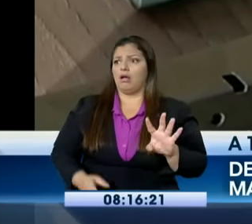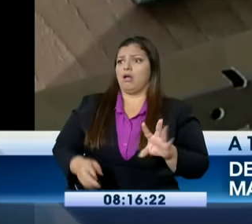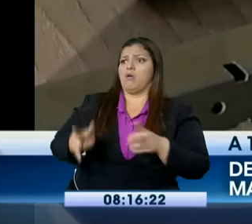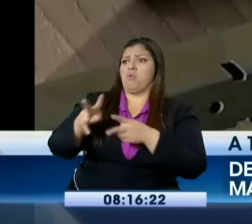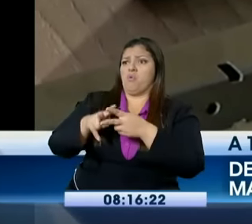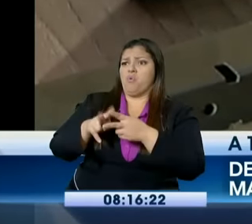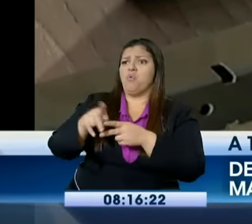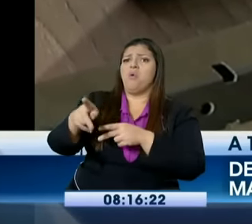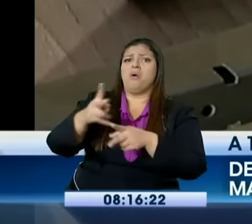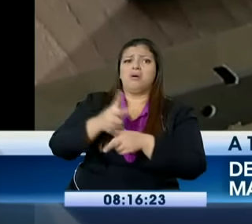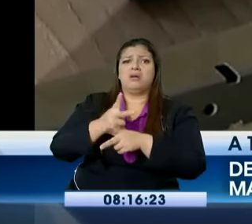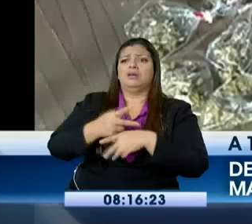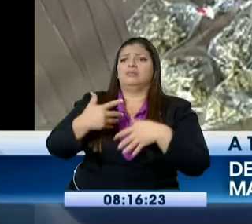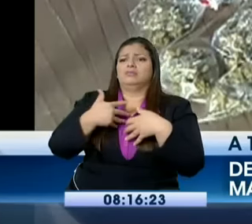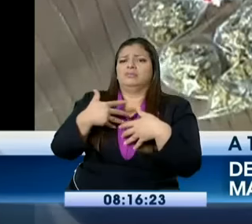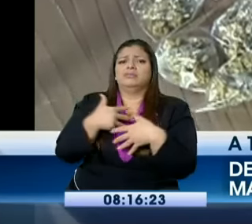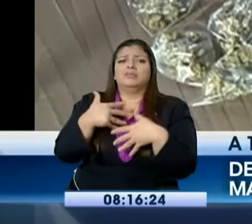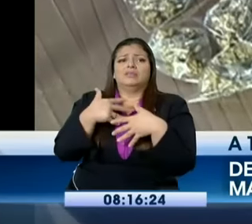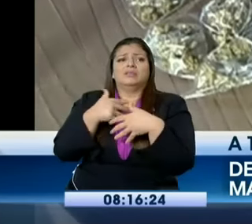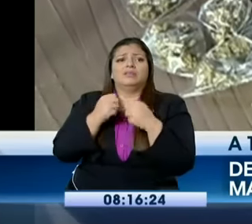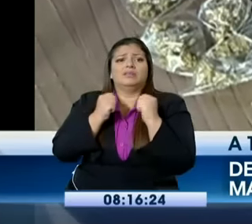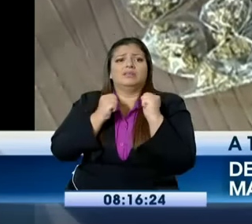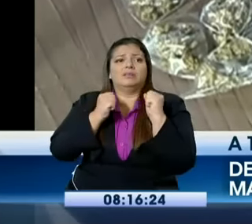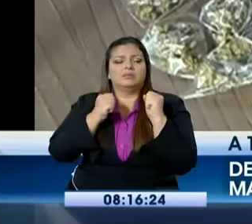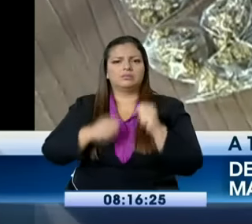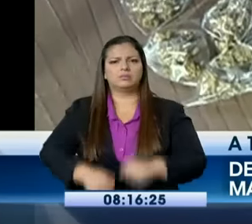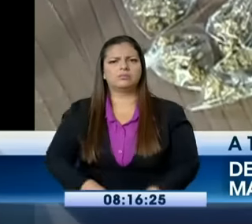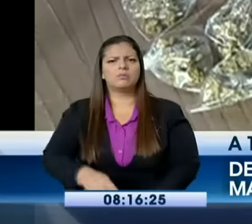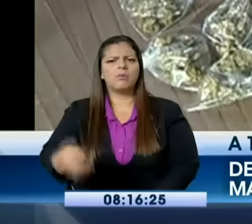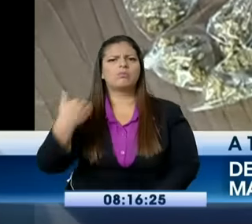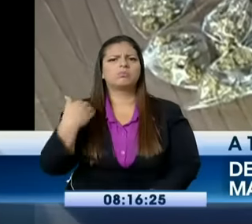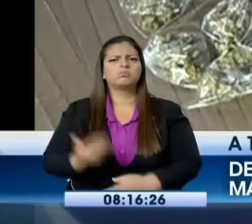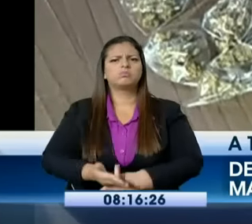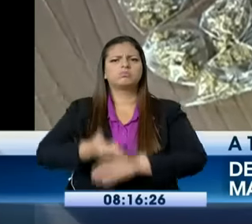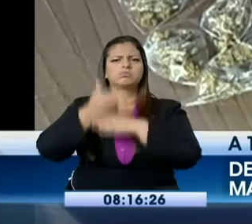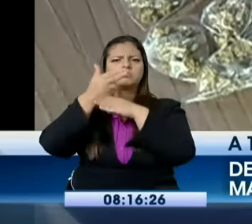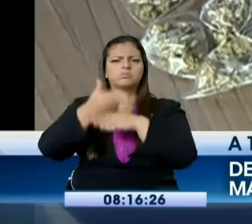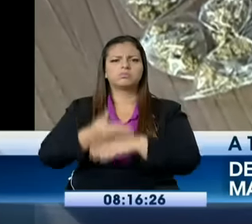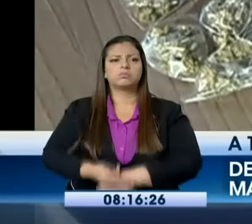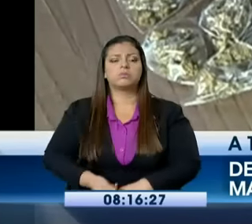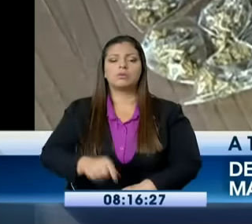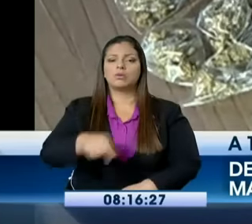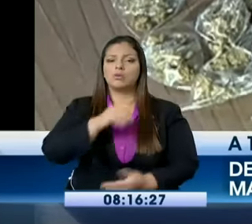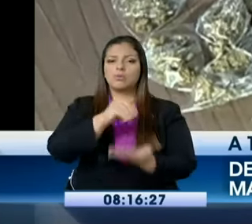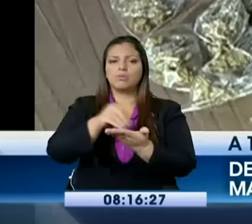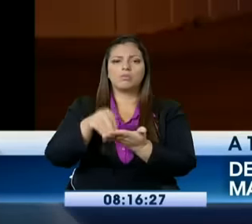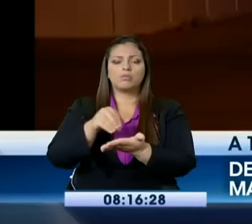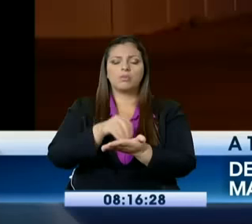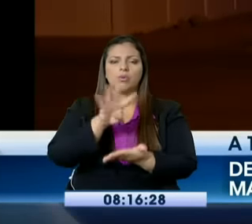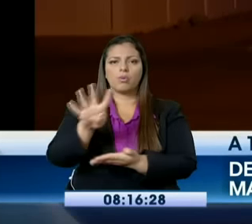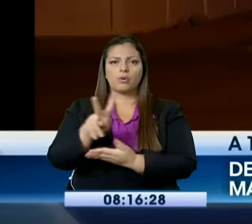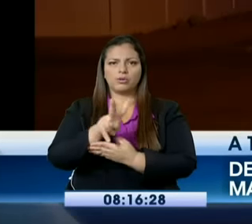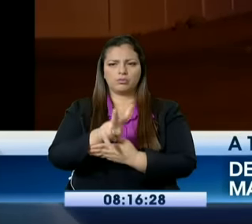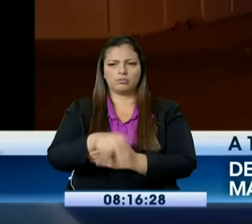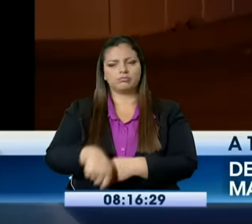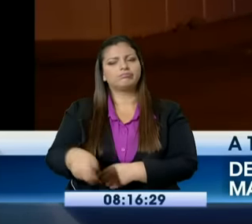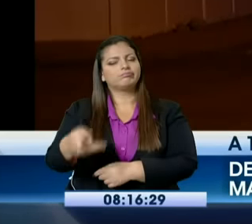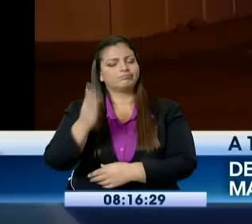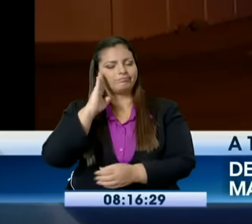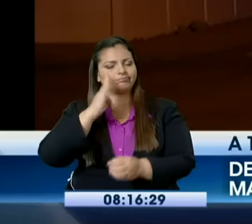uniformados decomisaron un arma de fuego y 42 sobres de droga que al parecer se encontraban listos para